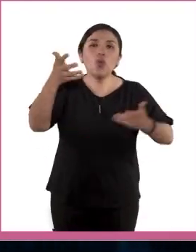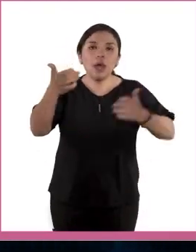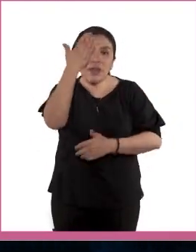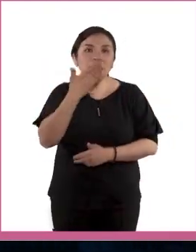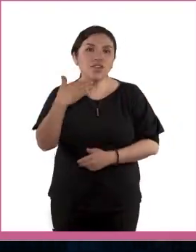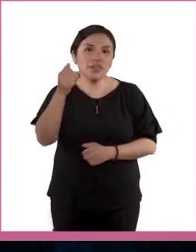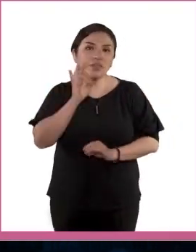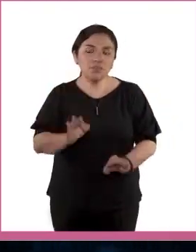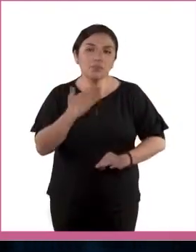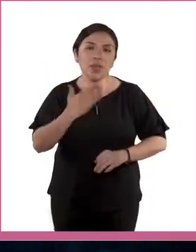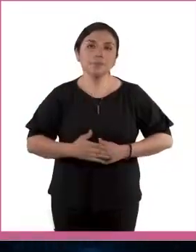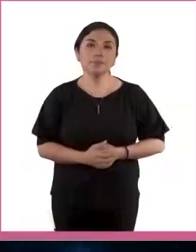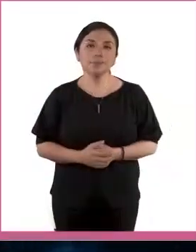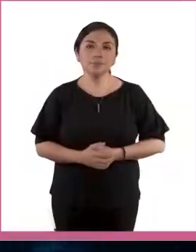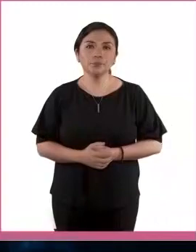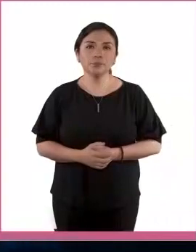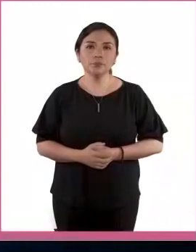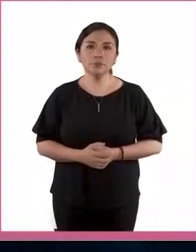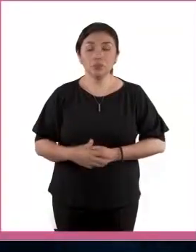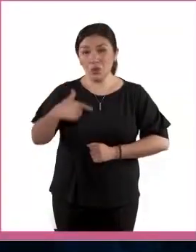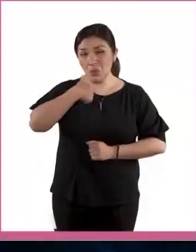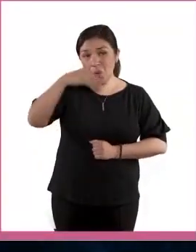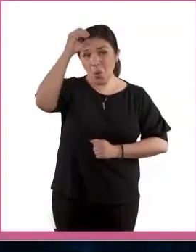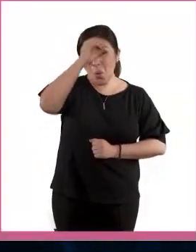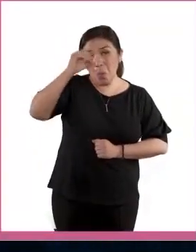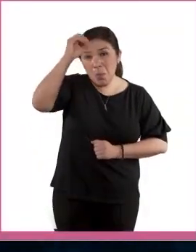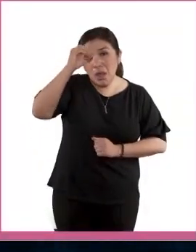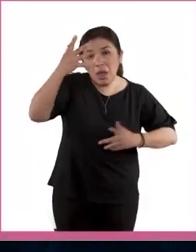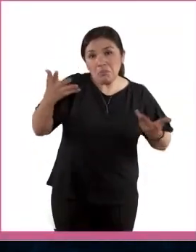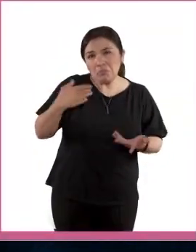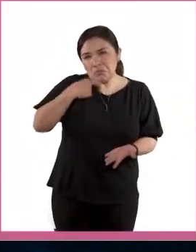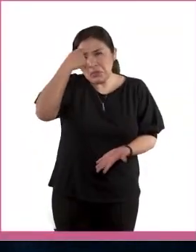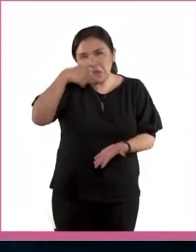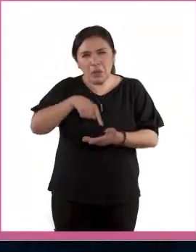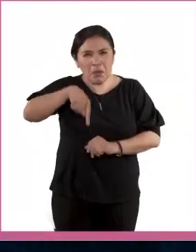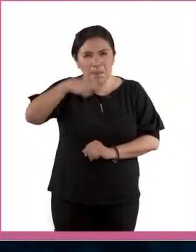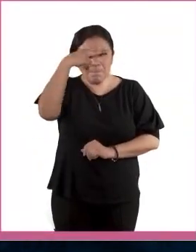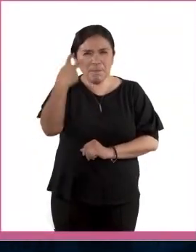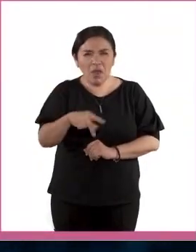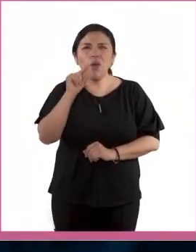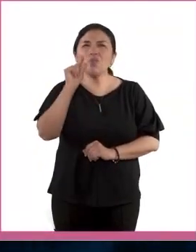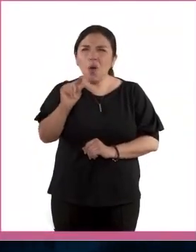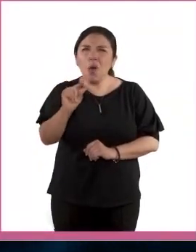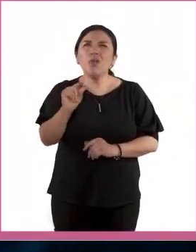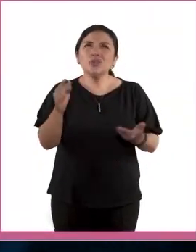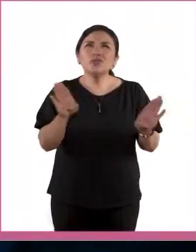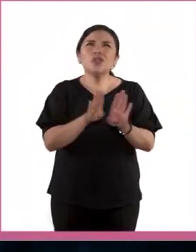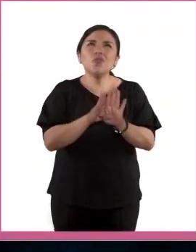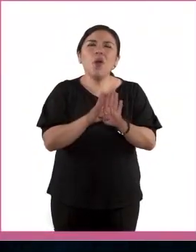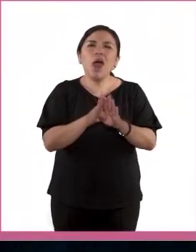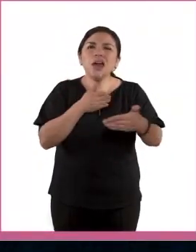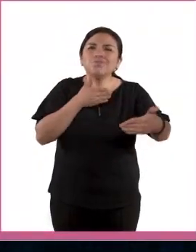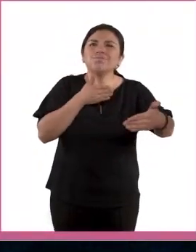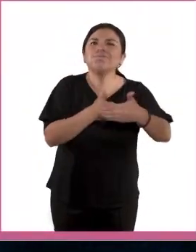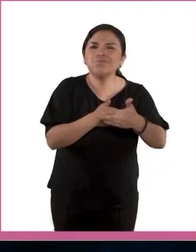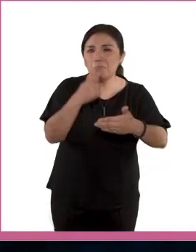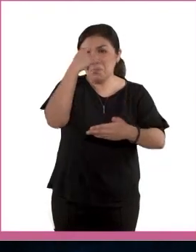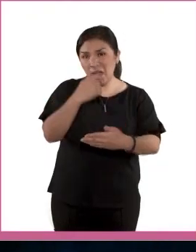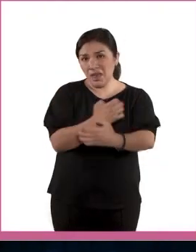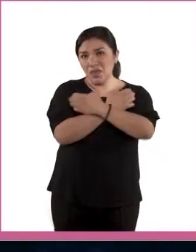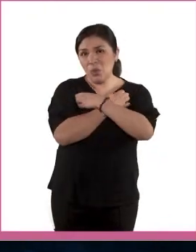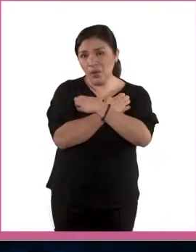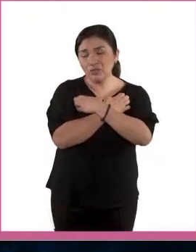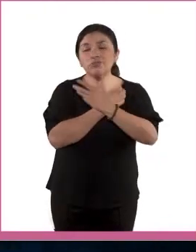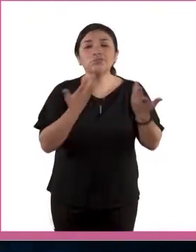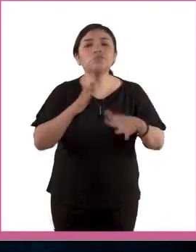en el campo laboral. En mi opinión, creo que México se ha quedado un poco limitado en cuestión de la